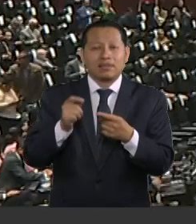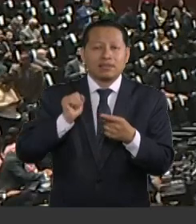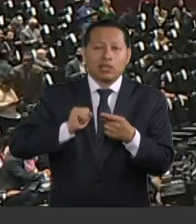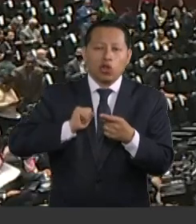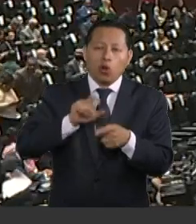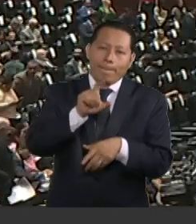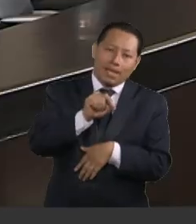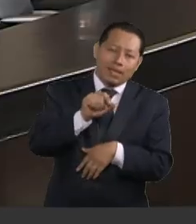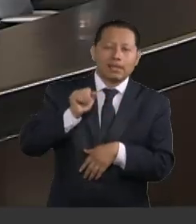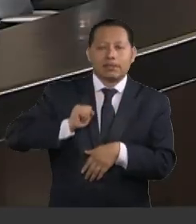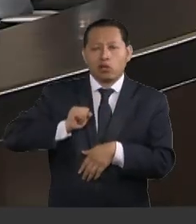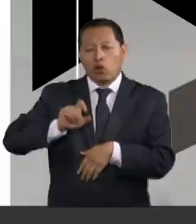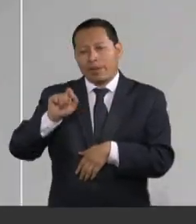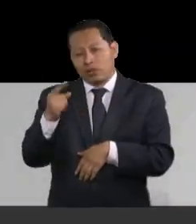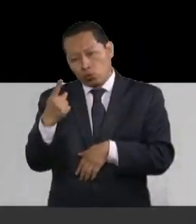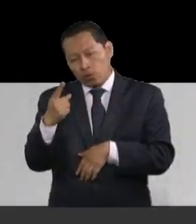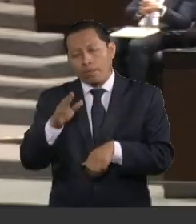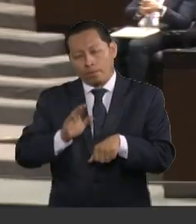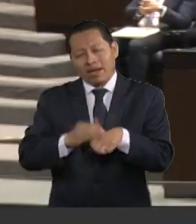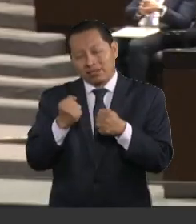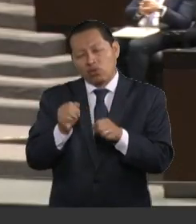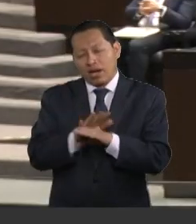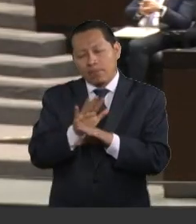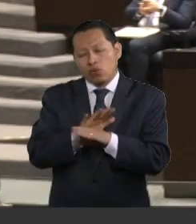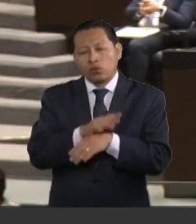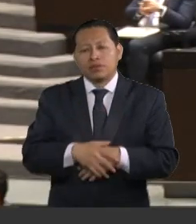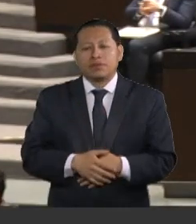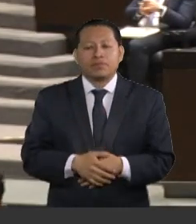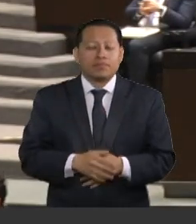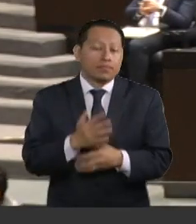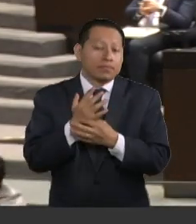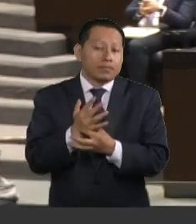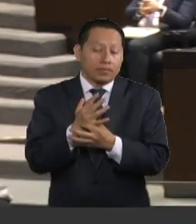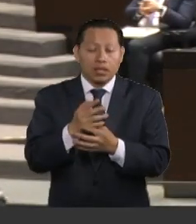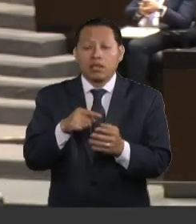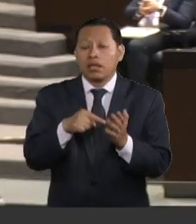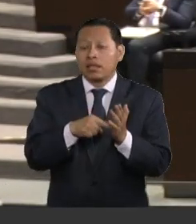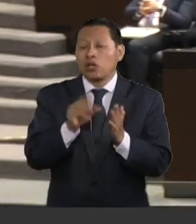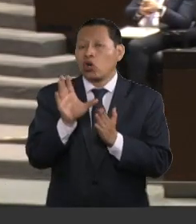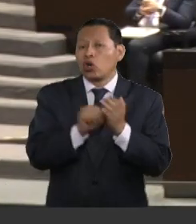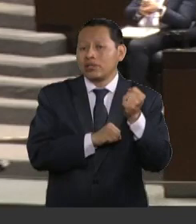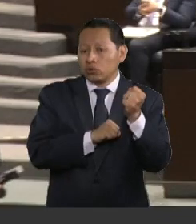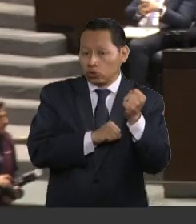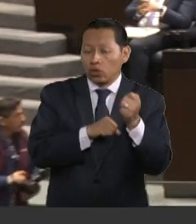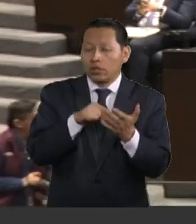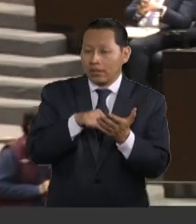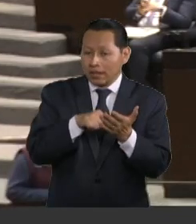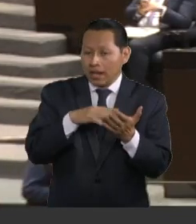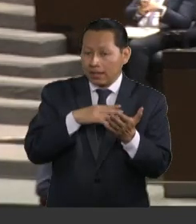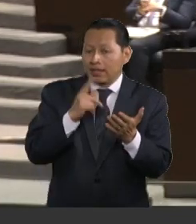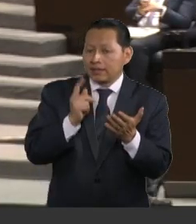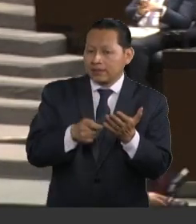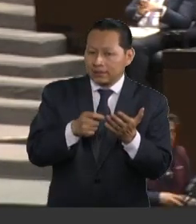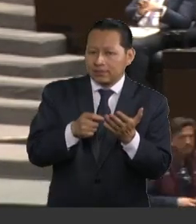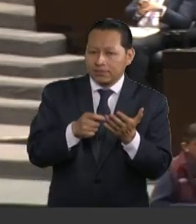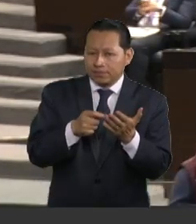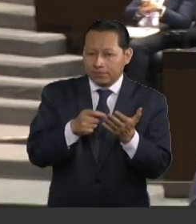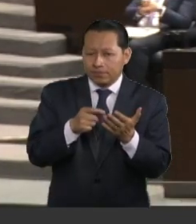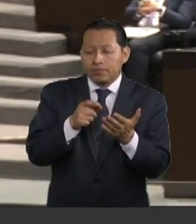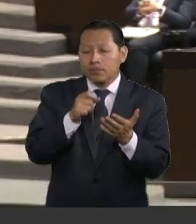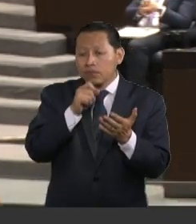Siglo XX la Constitución que está vigente no se parece mucho en letra o